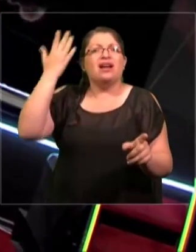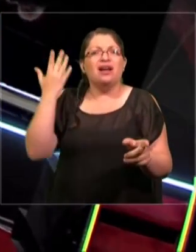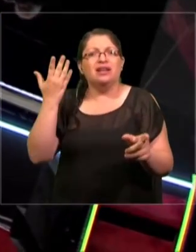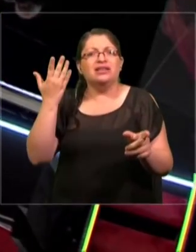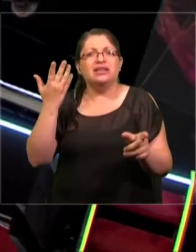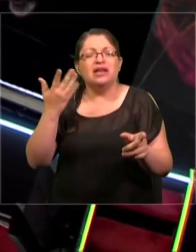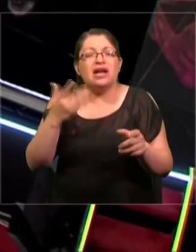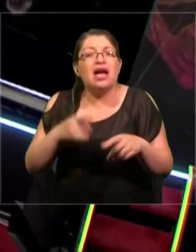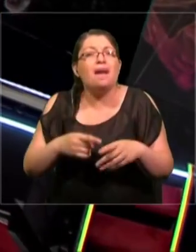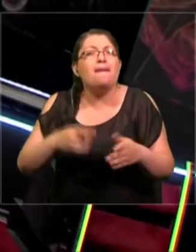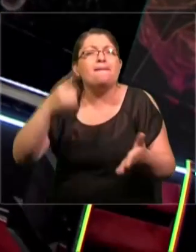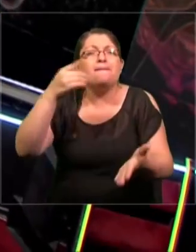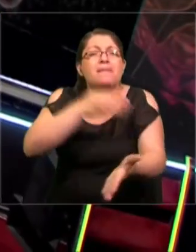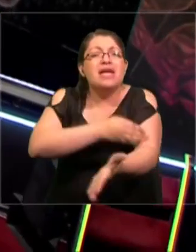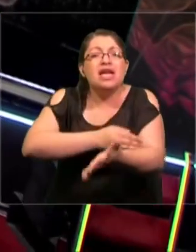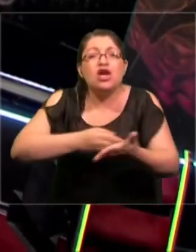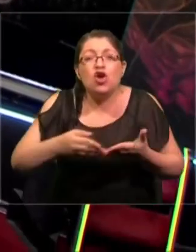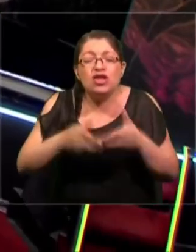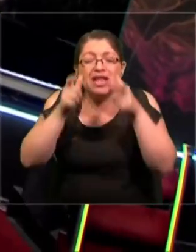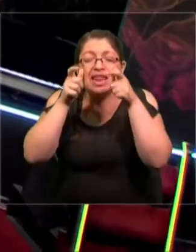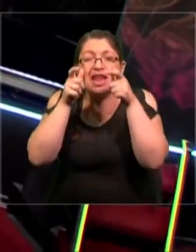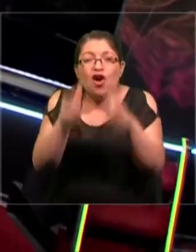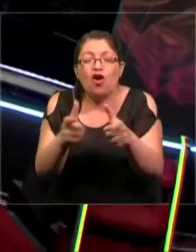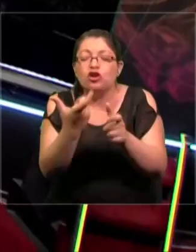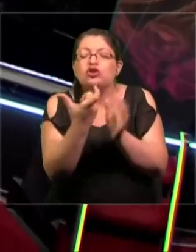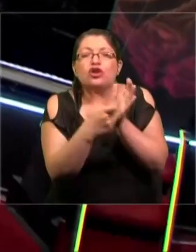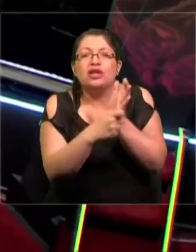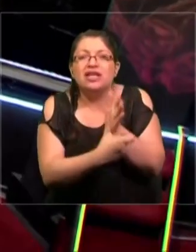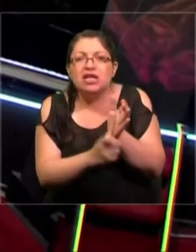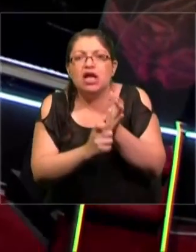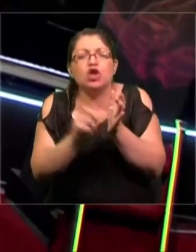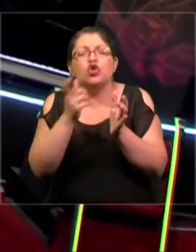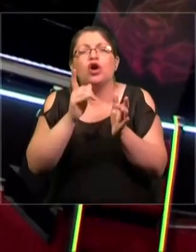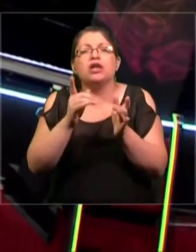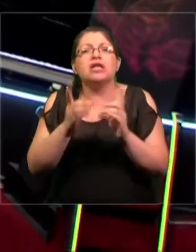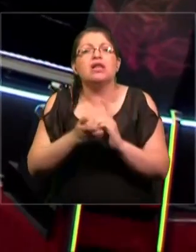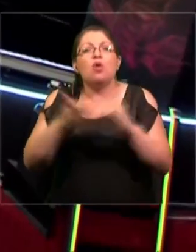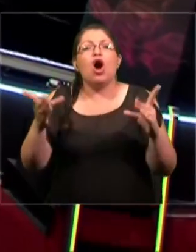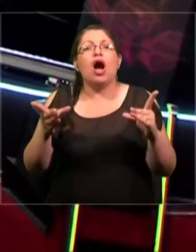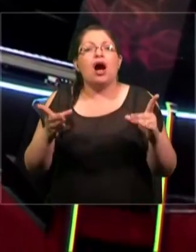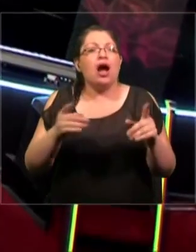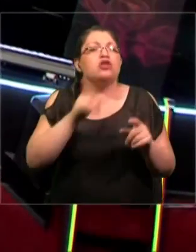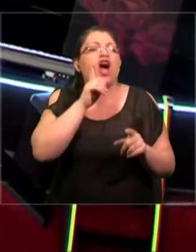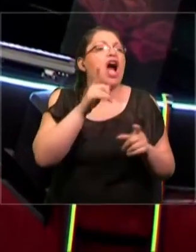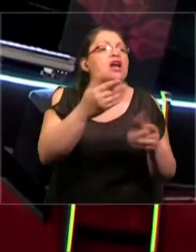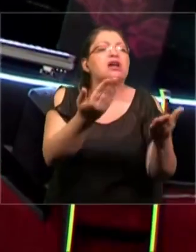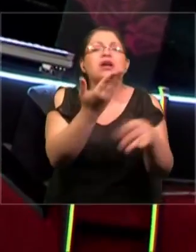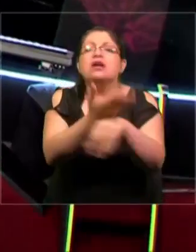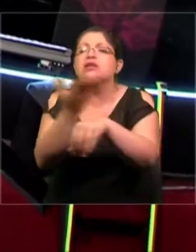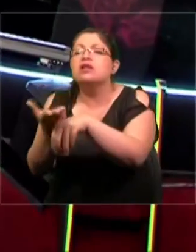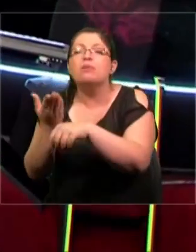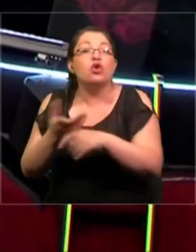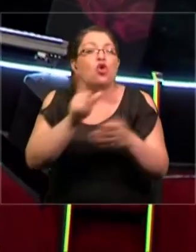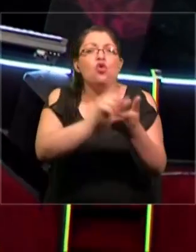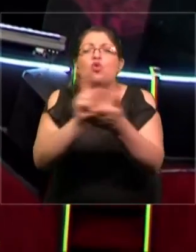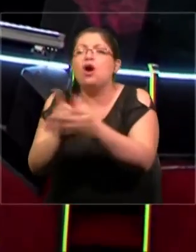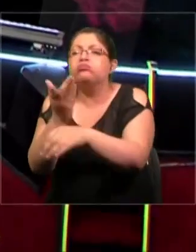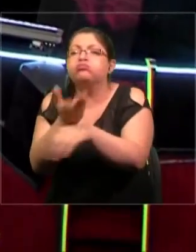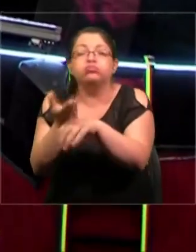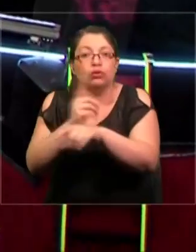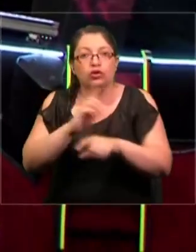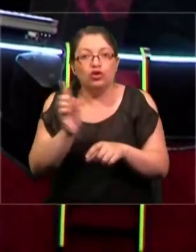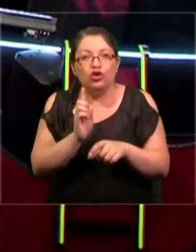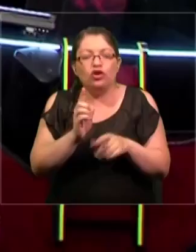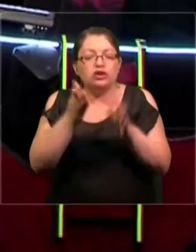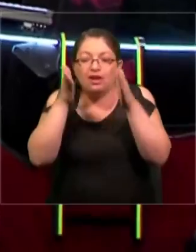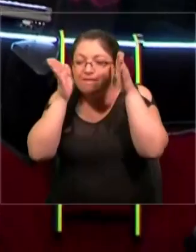de controles de identidad no son distribuidos democráticamente ni socioterritorialmente, sino están concentrados,